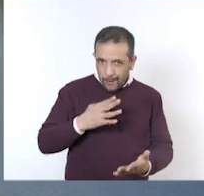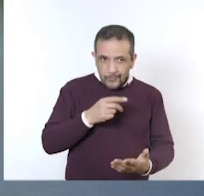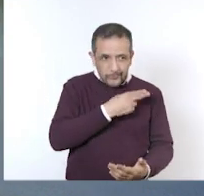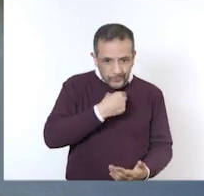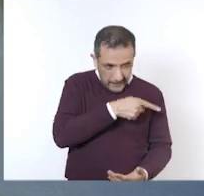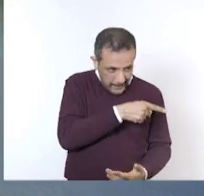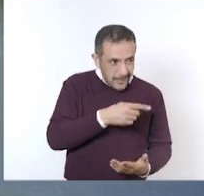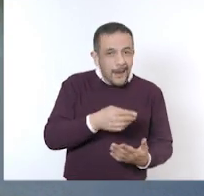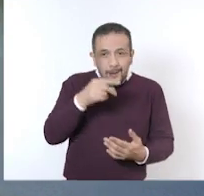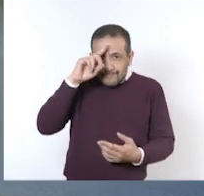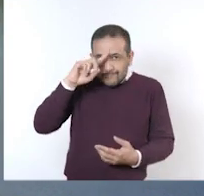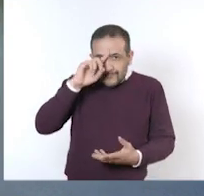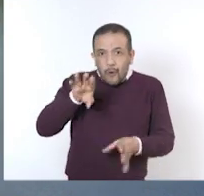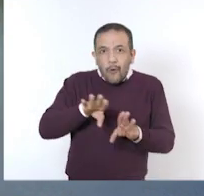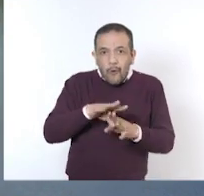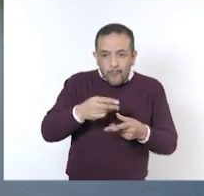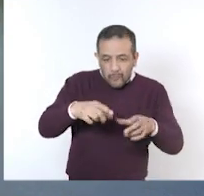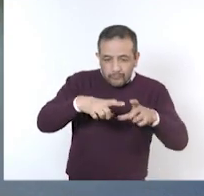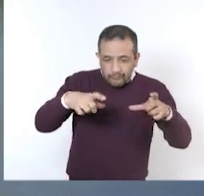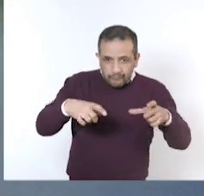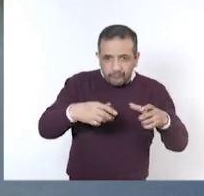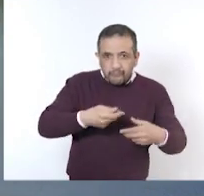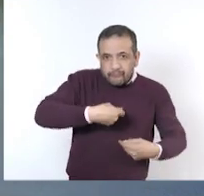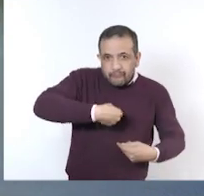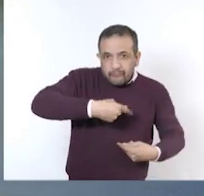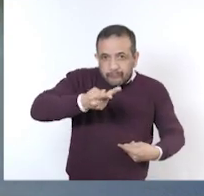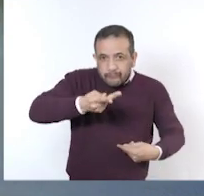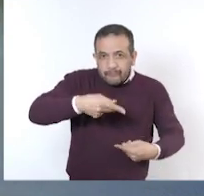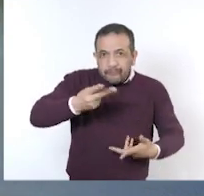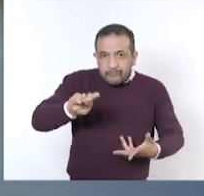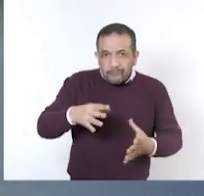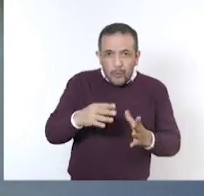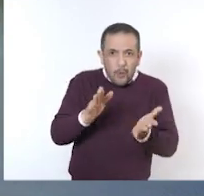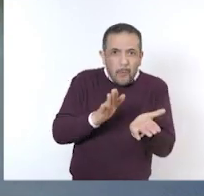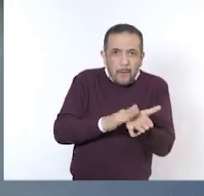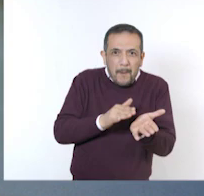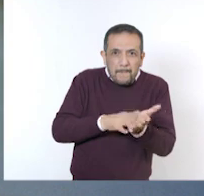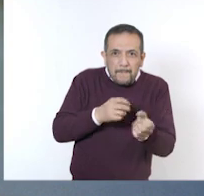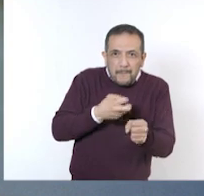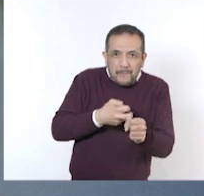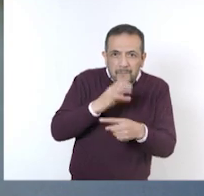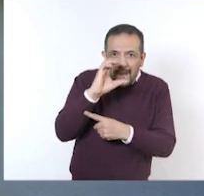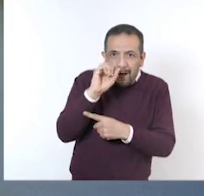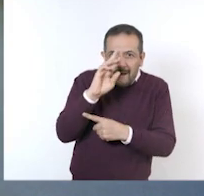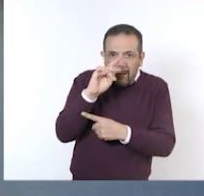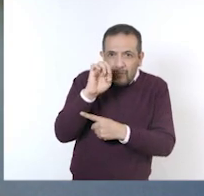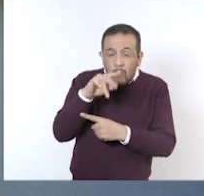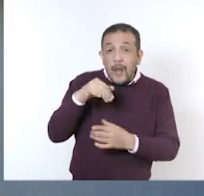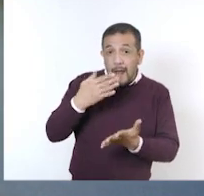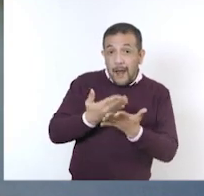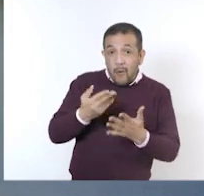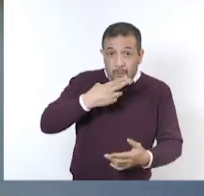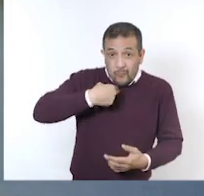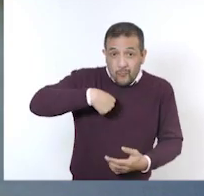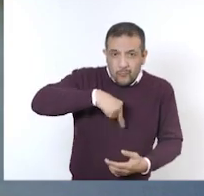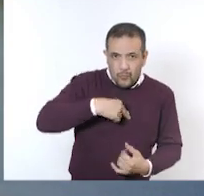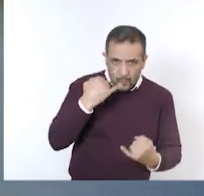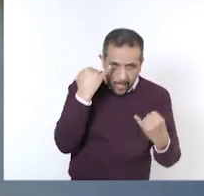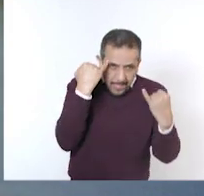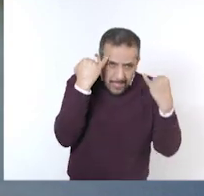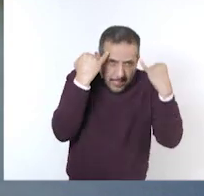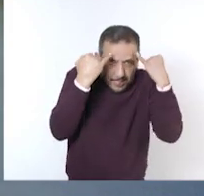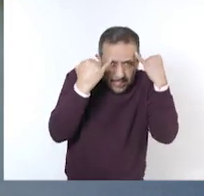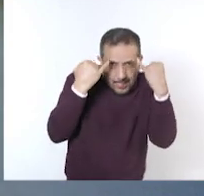Nos dieron la opción de realizar un frisbee con cartón. Así es. Es justamente lo que estamos haciendo en estas